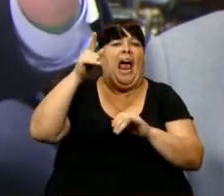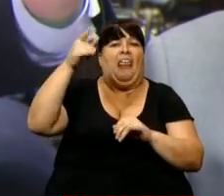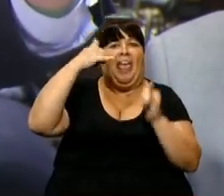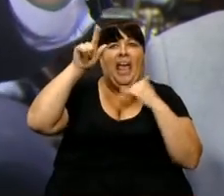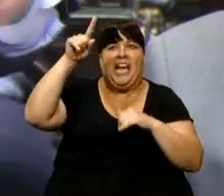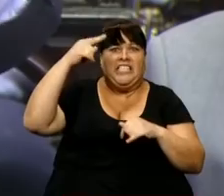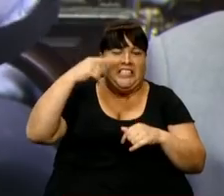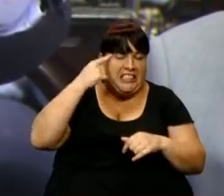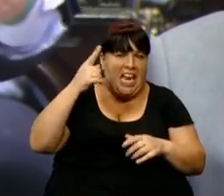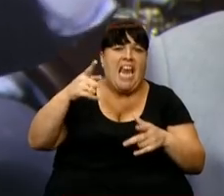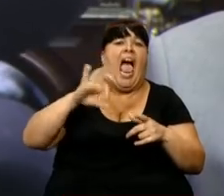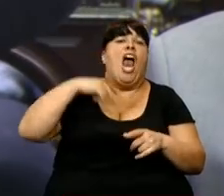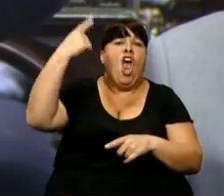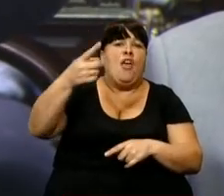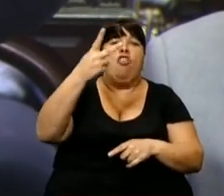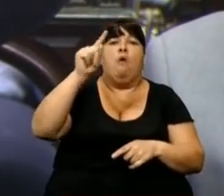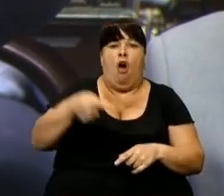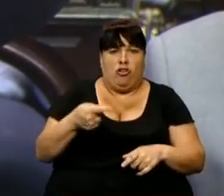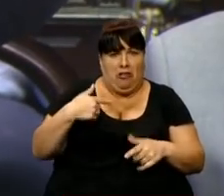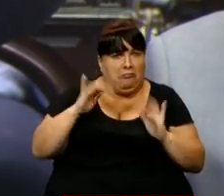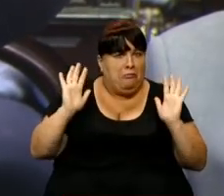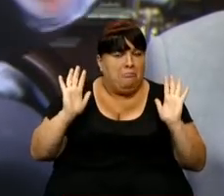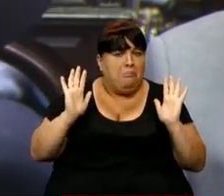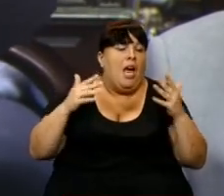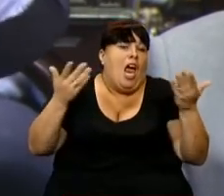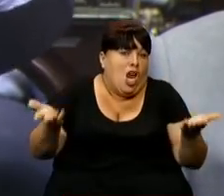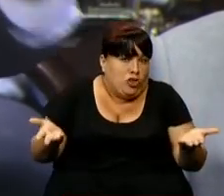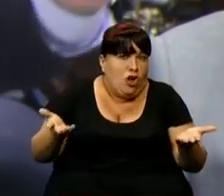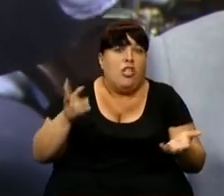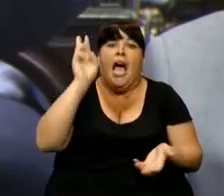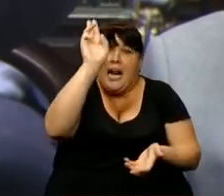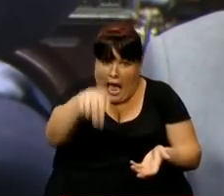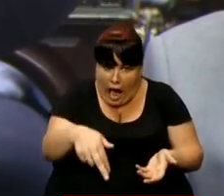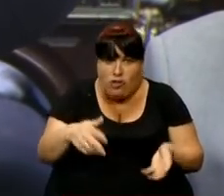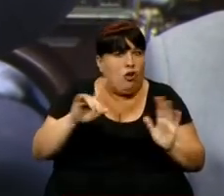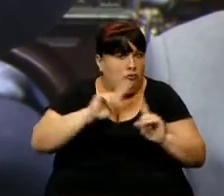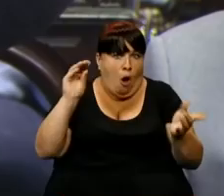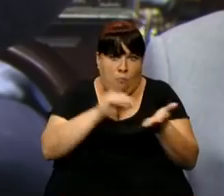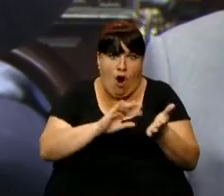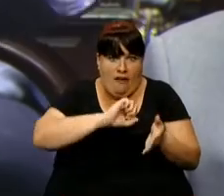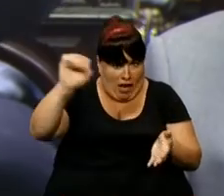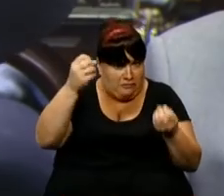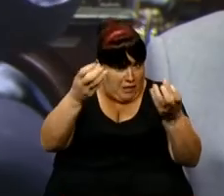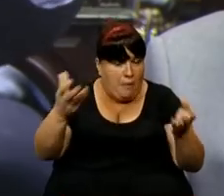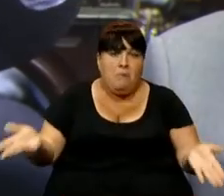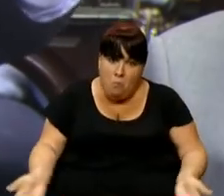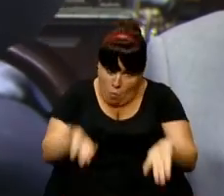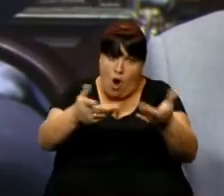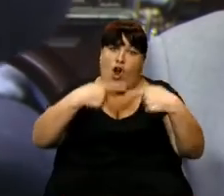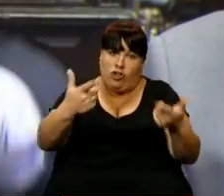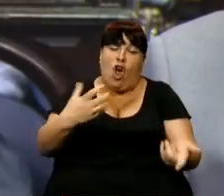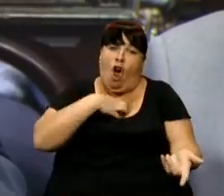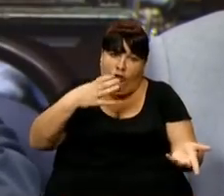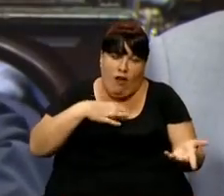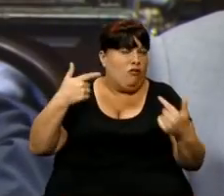viene y la inflación va a ser del 2%. Entonces tenían razón en no colocarla. Bien, adelante,